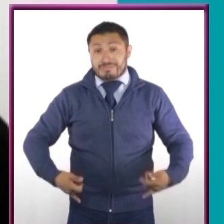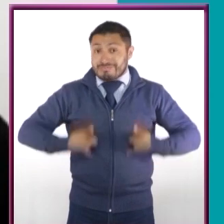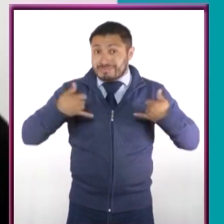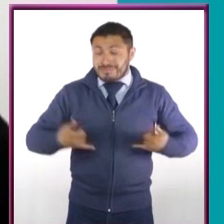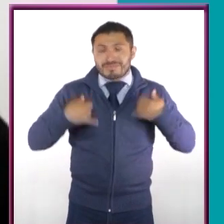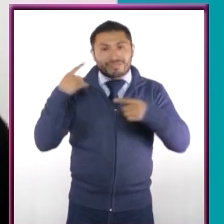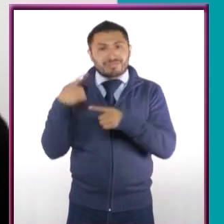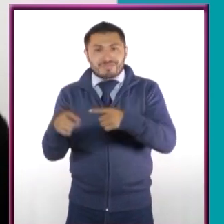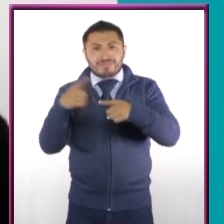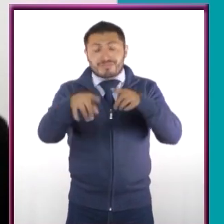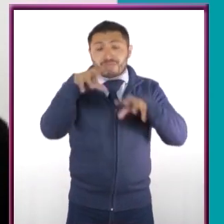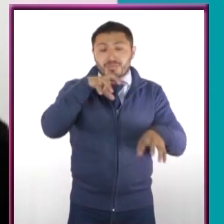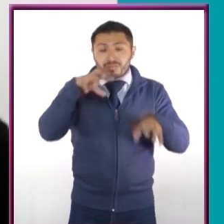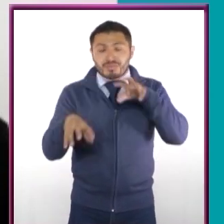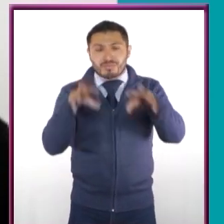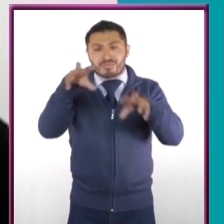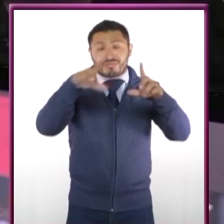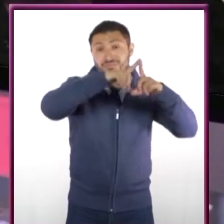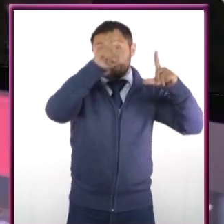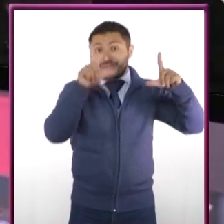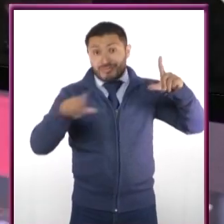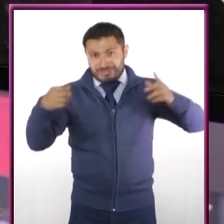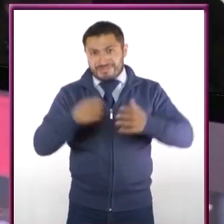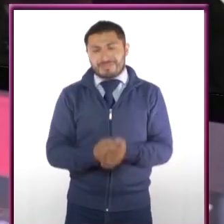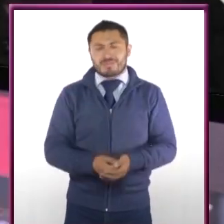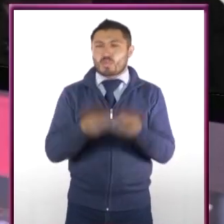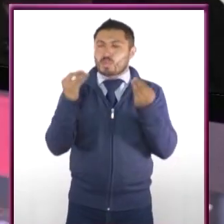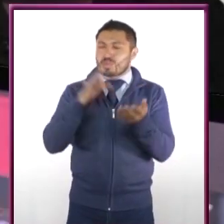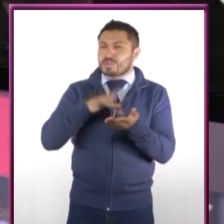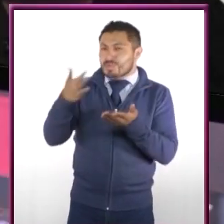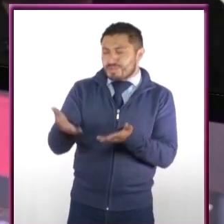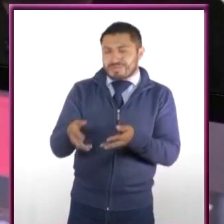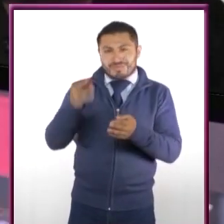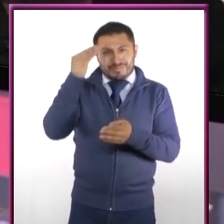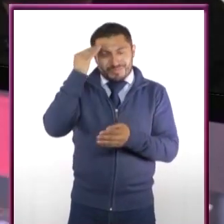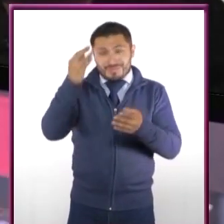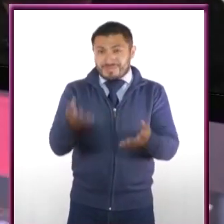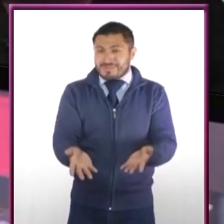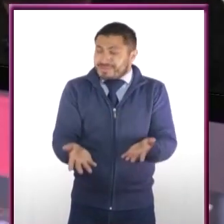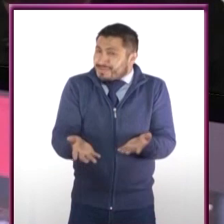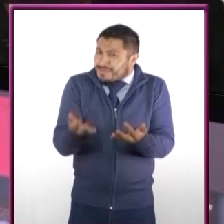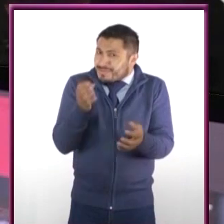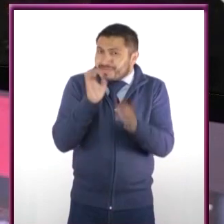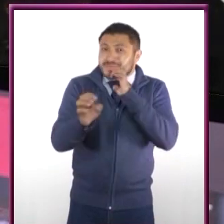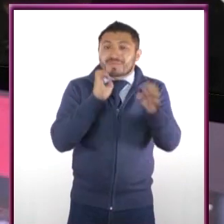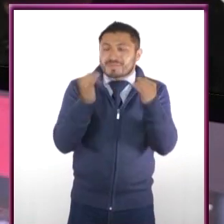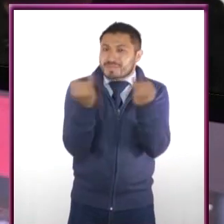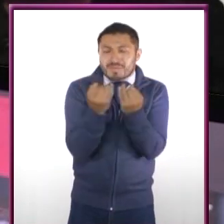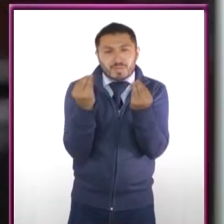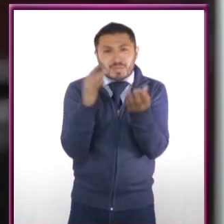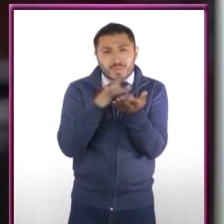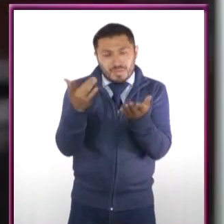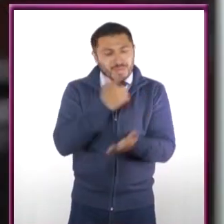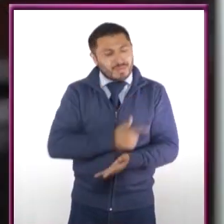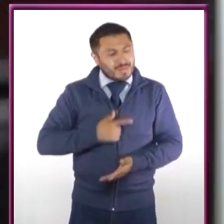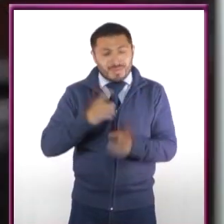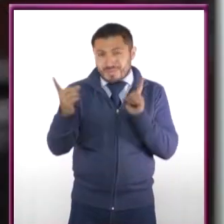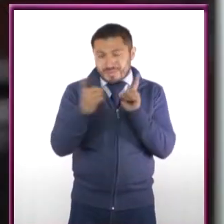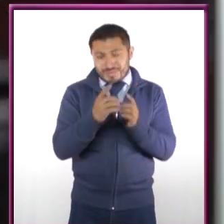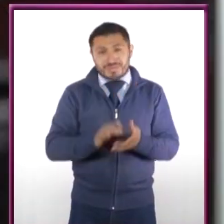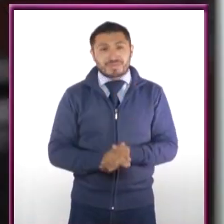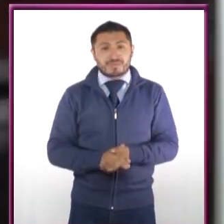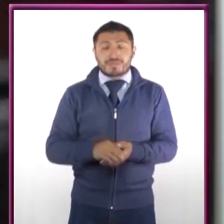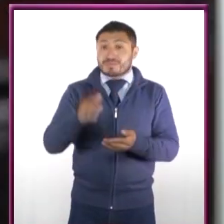en diferentes sectores del país. Ernesto, muchas gracias por regalarnos esta entrevista. Fue un gusto tenerte aquí. Ya